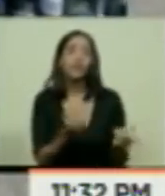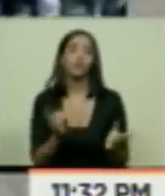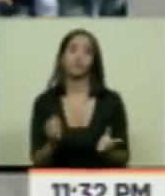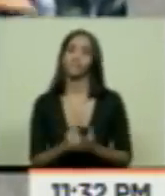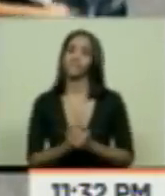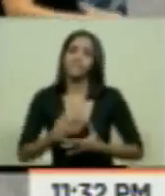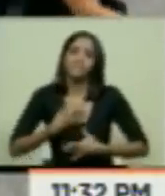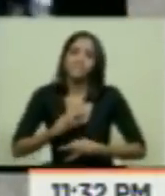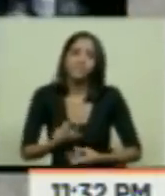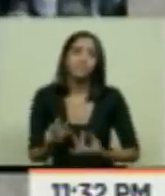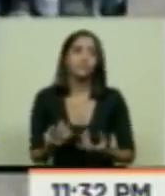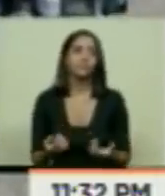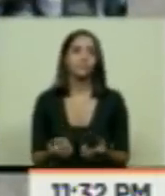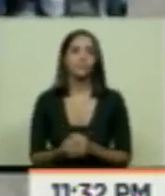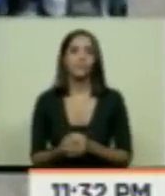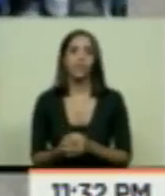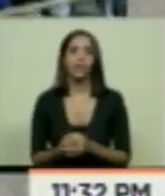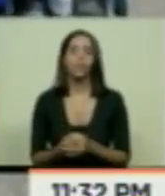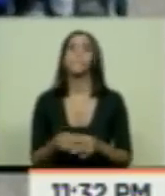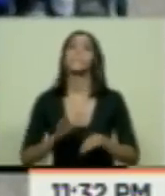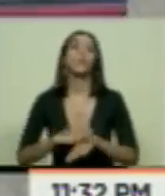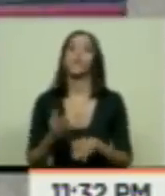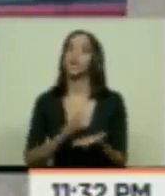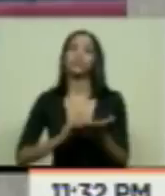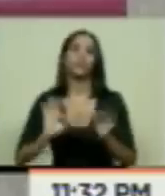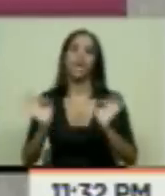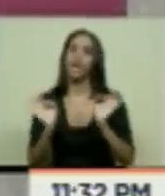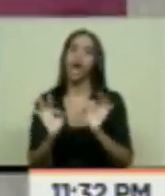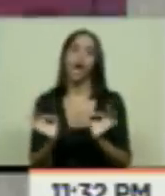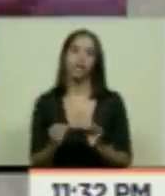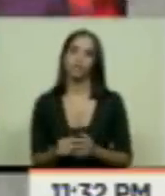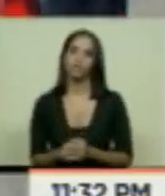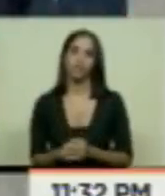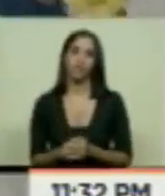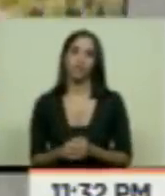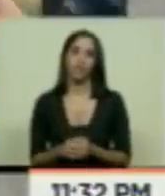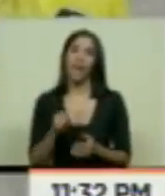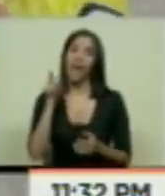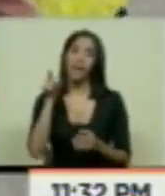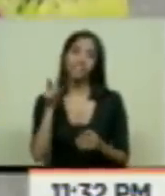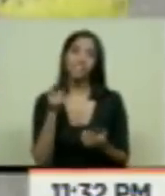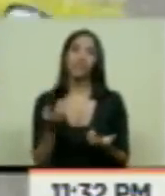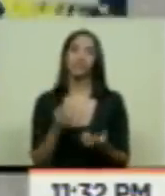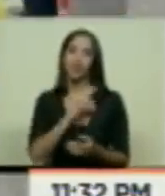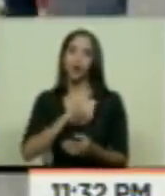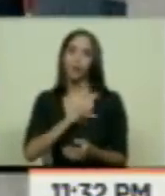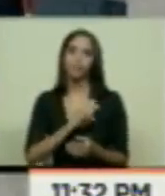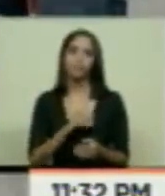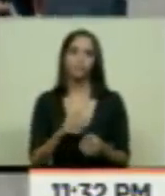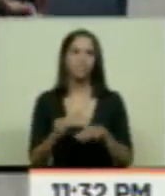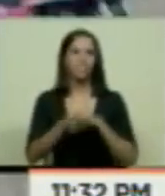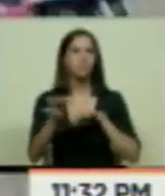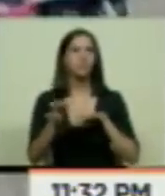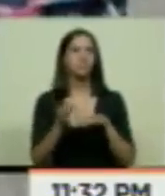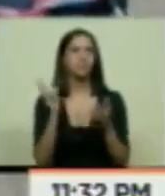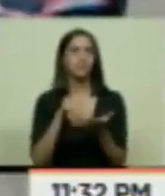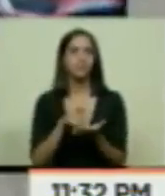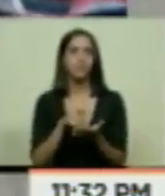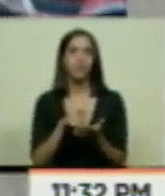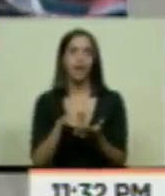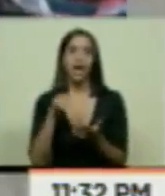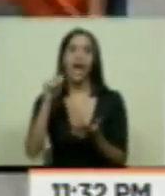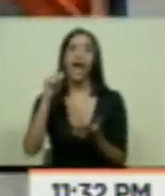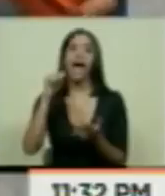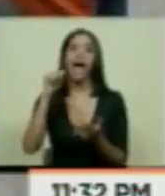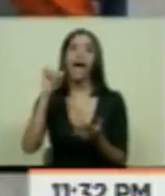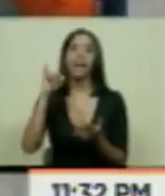volvió a tomar porque no lo solucionaron. Allá ya hay una comitiva de aquí. ¿Qué municipio estamos en este momento? Ayacucho.